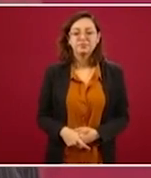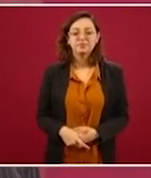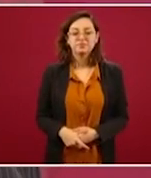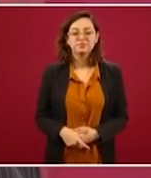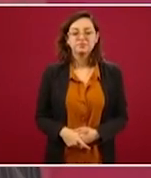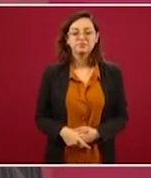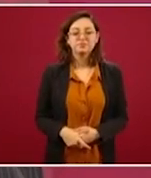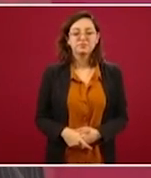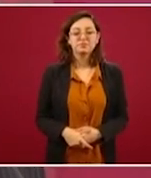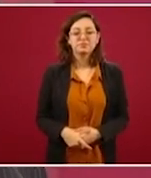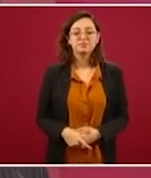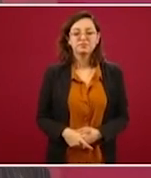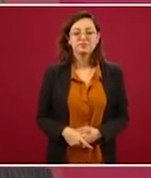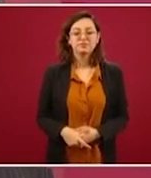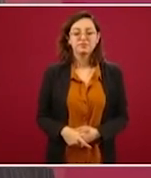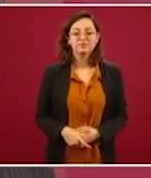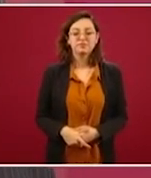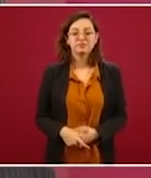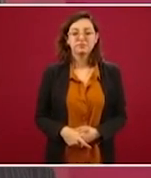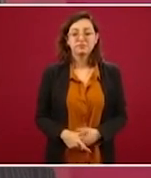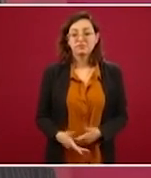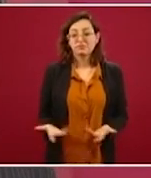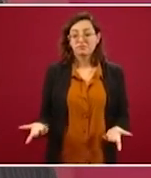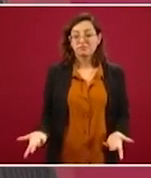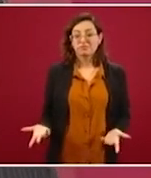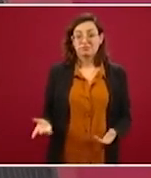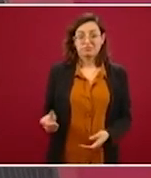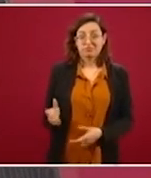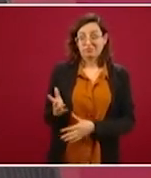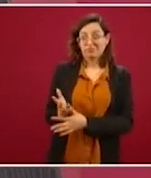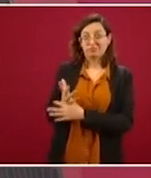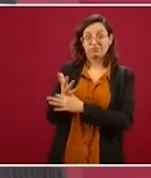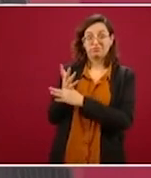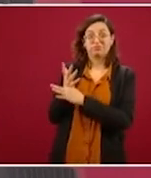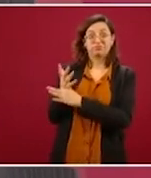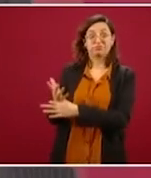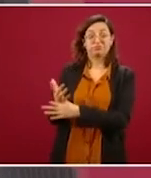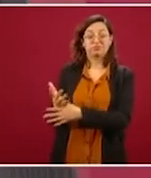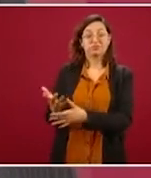nuestro padre de la patria. Entonces,